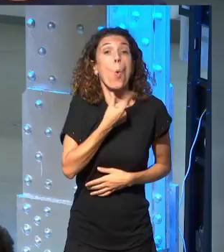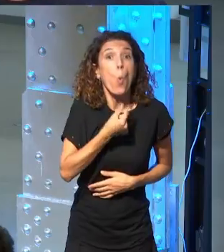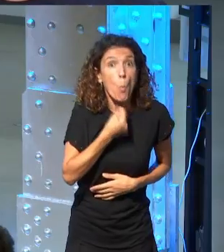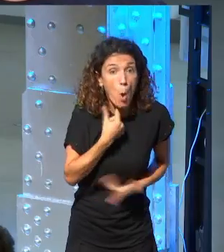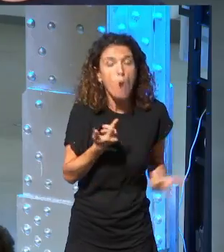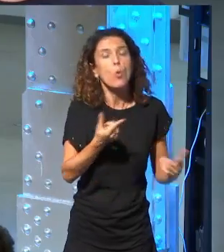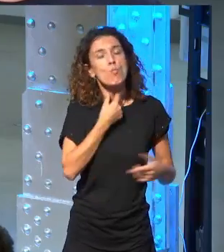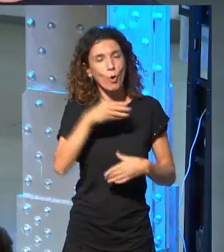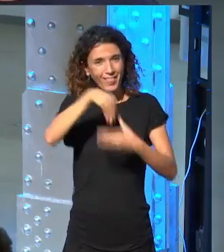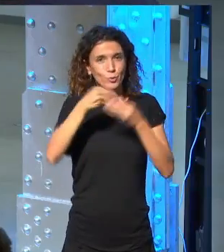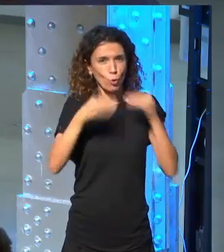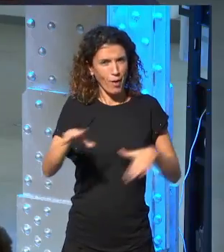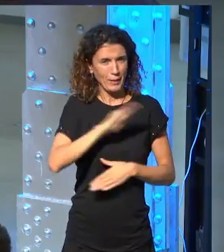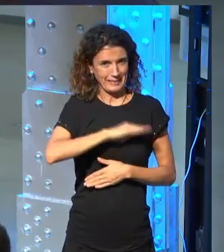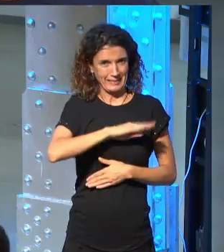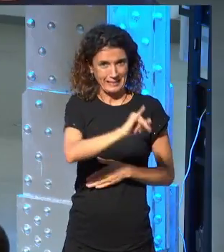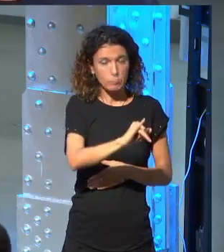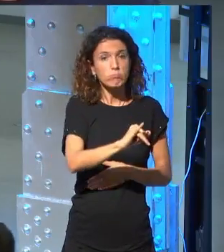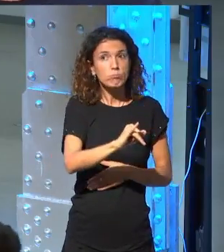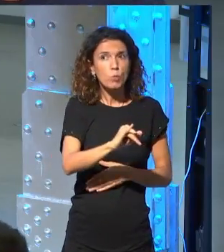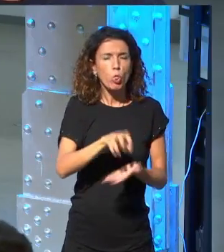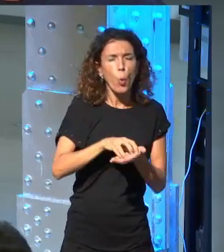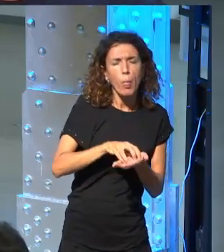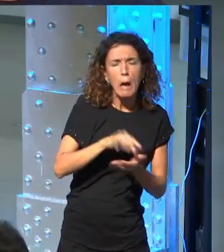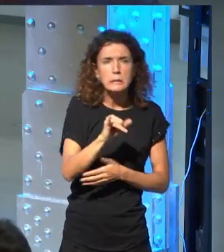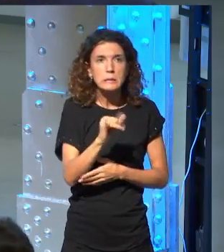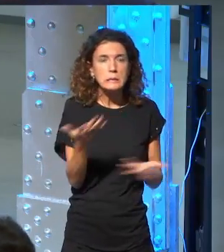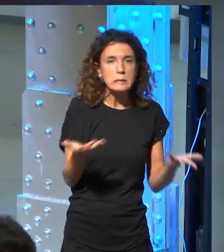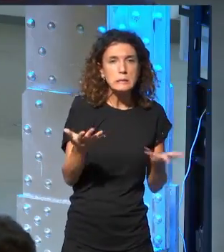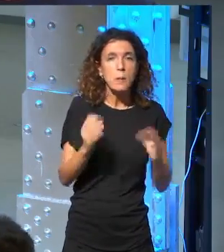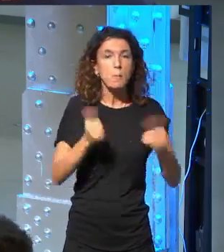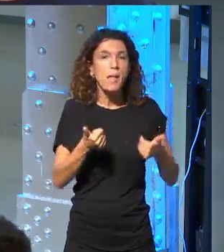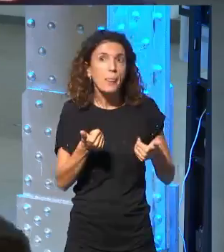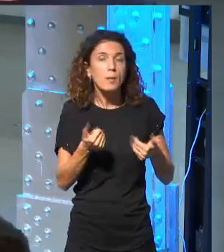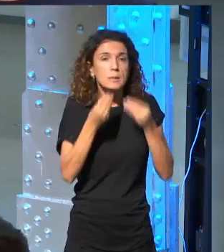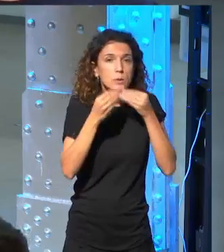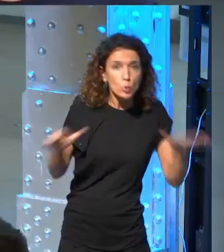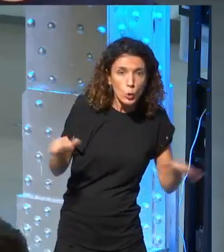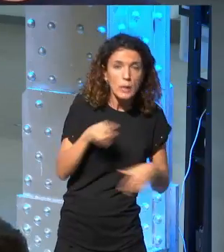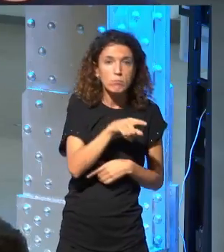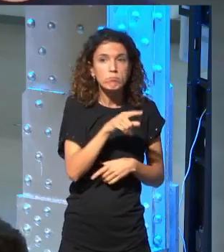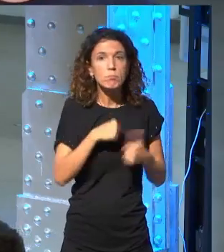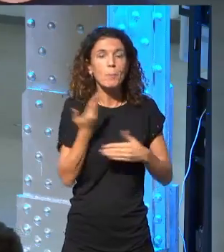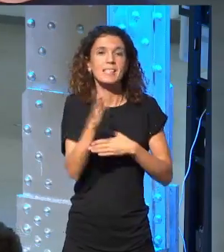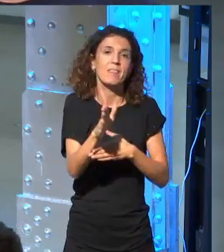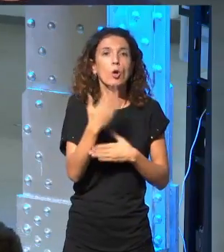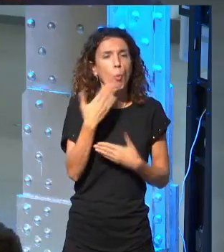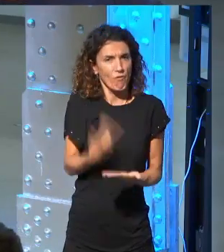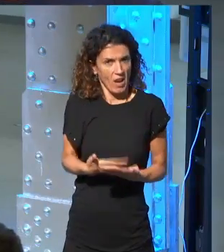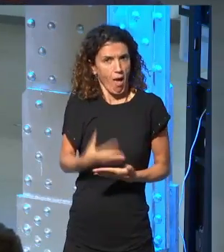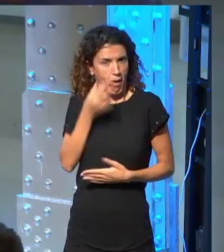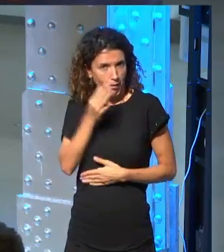final ha tenido mucho humor la historia, esto tenía muchas dudas, porque claro, cuando arrancas juegas con una historia que tienes que presentar como